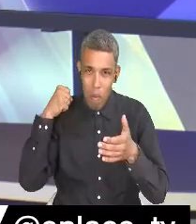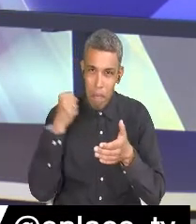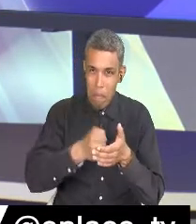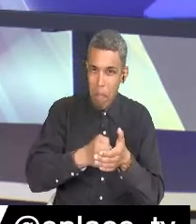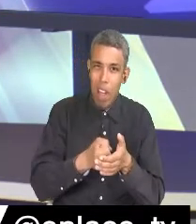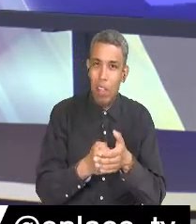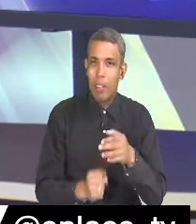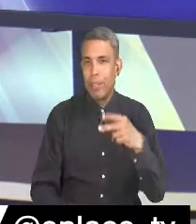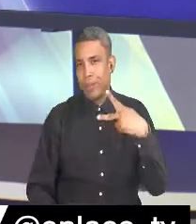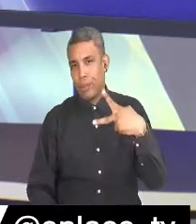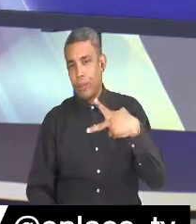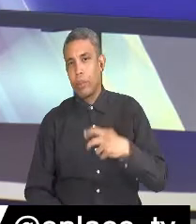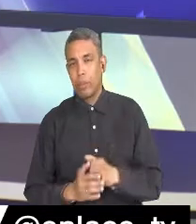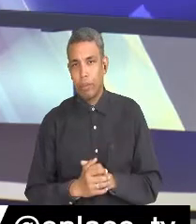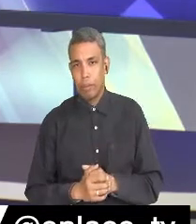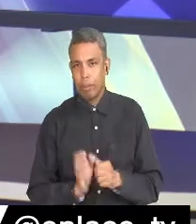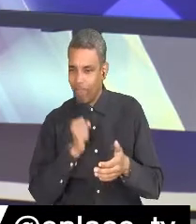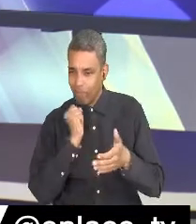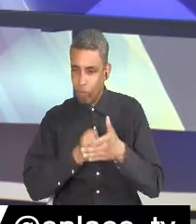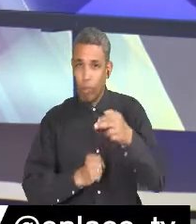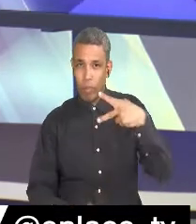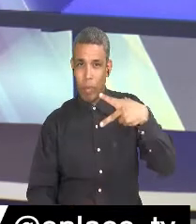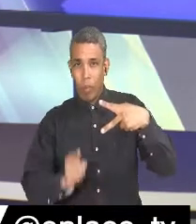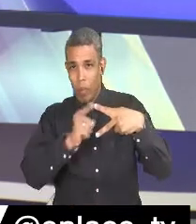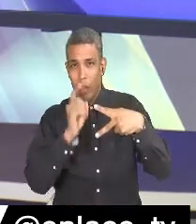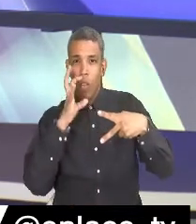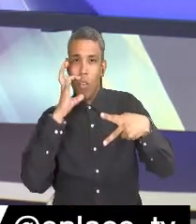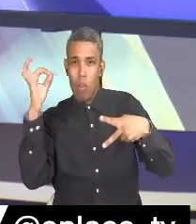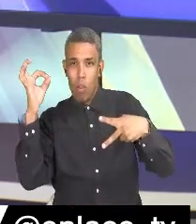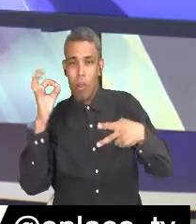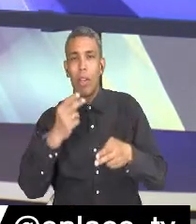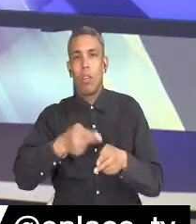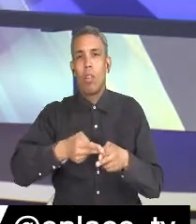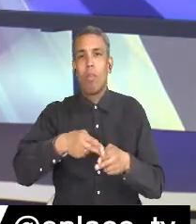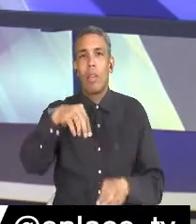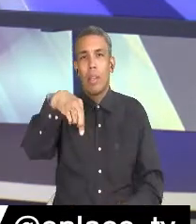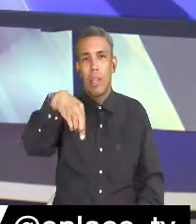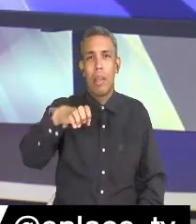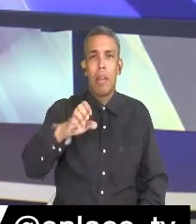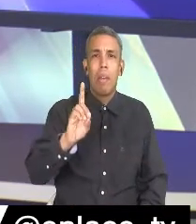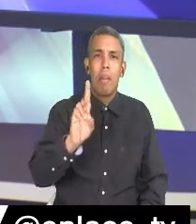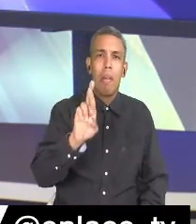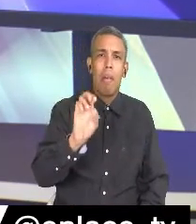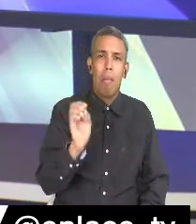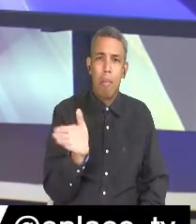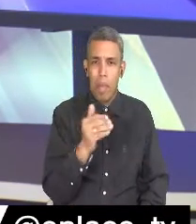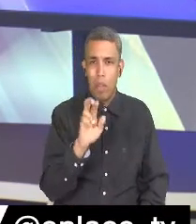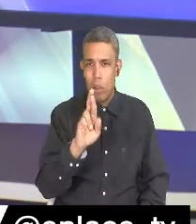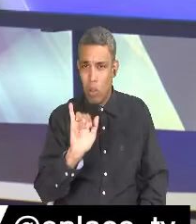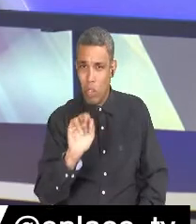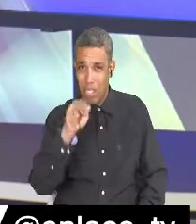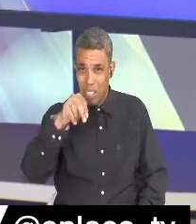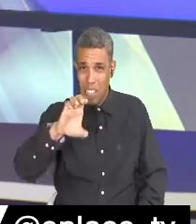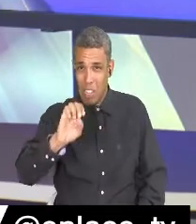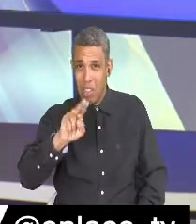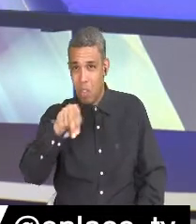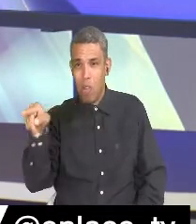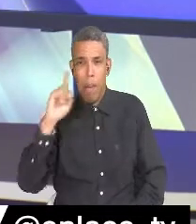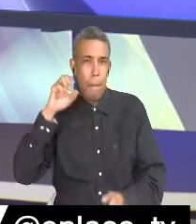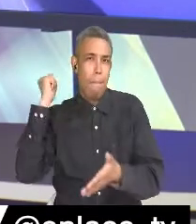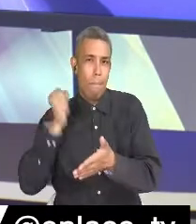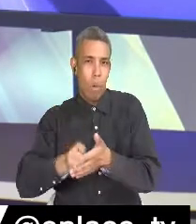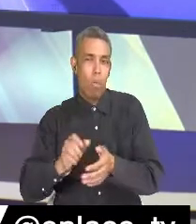Semana Santa. En uno de los hechos falleció un hombre identificado como Pedro Antonio Rincón, de 55 años. A continuación, conozca otros hechos que son noticia